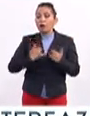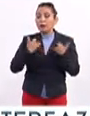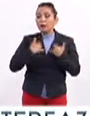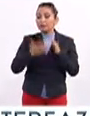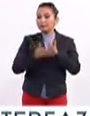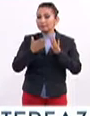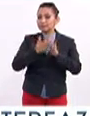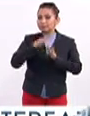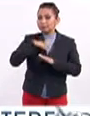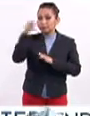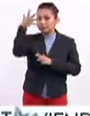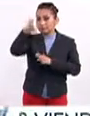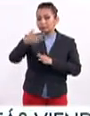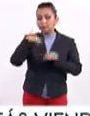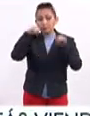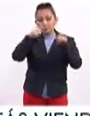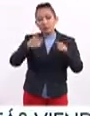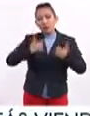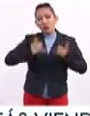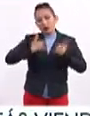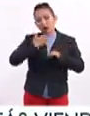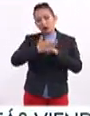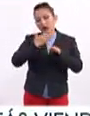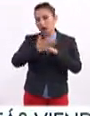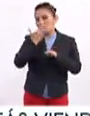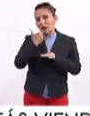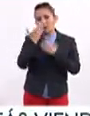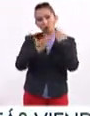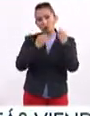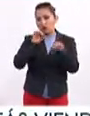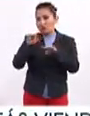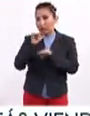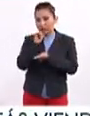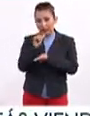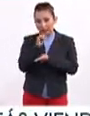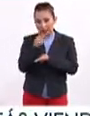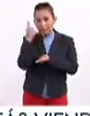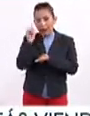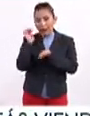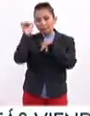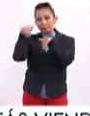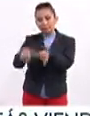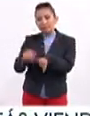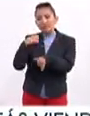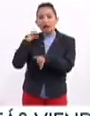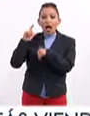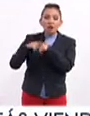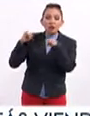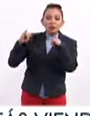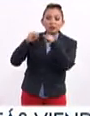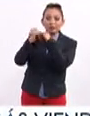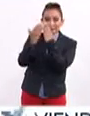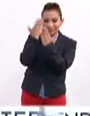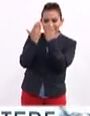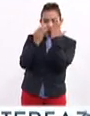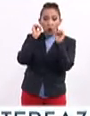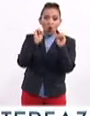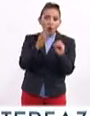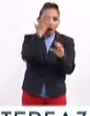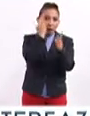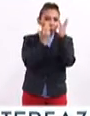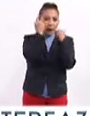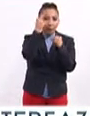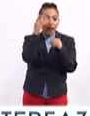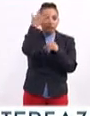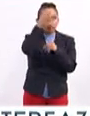el Futuro, que atenderá a jóvenes que actualmente no estudian ni trabajan, para incorporarse a alguna institución educativa o